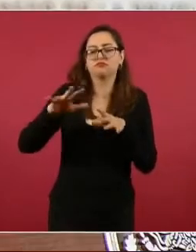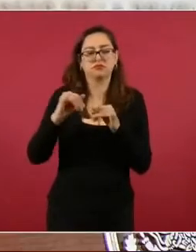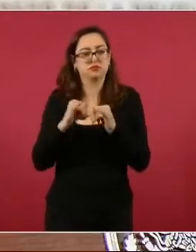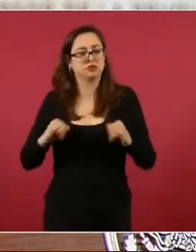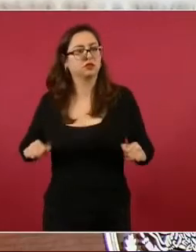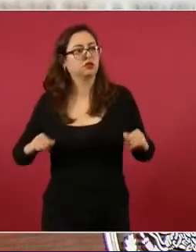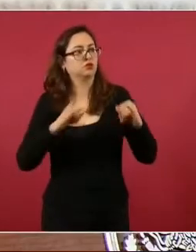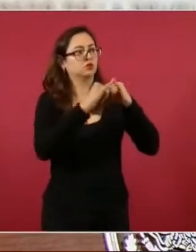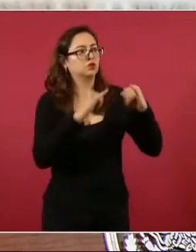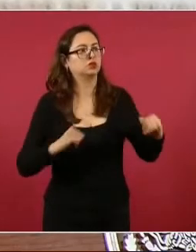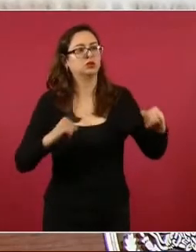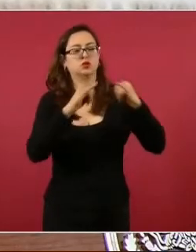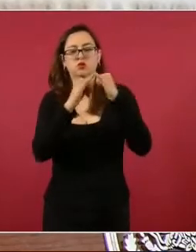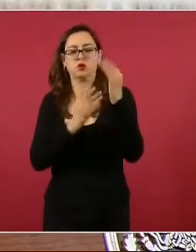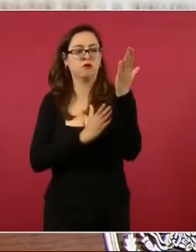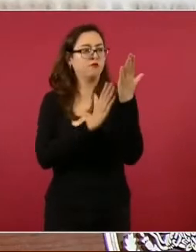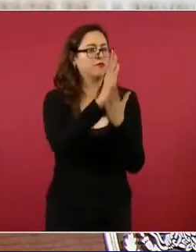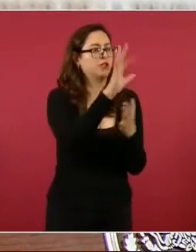instituciones,